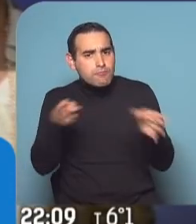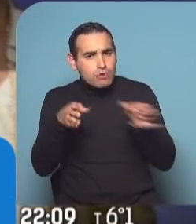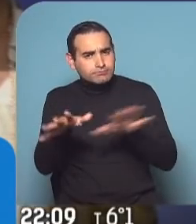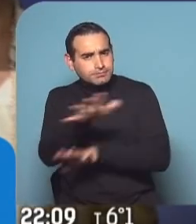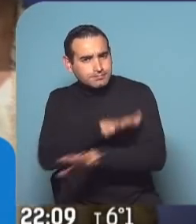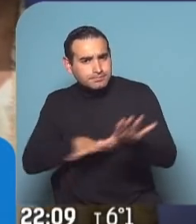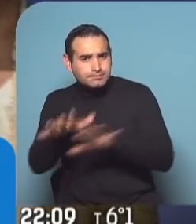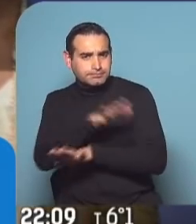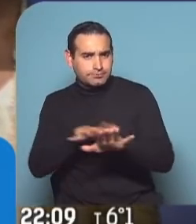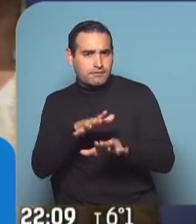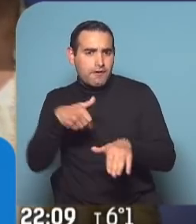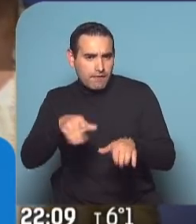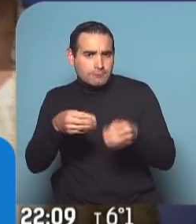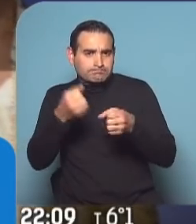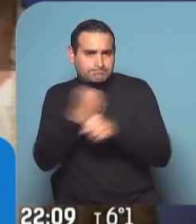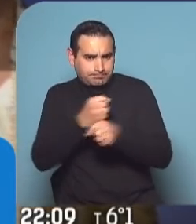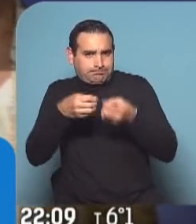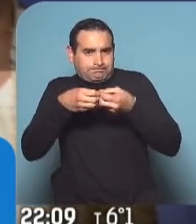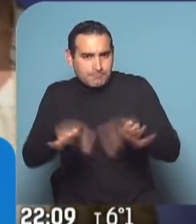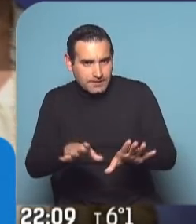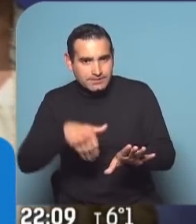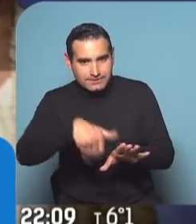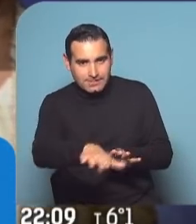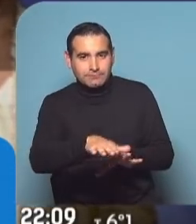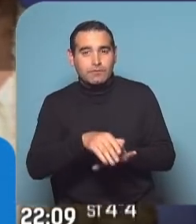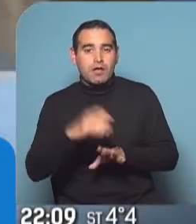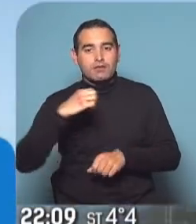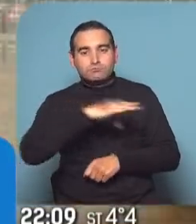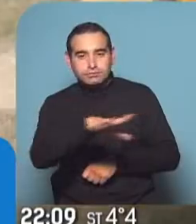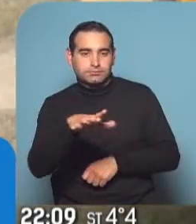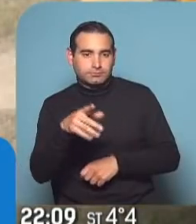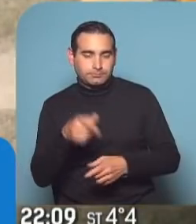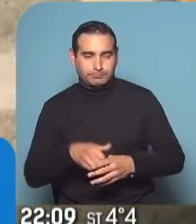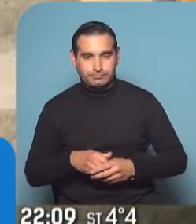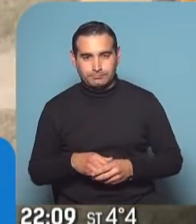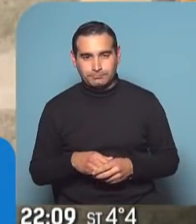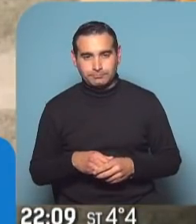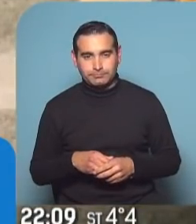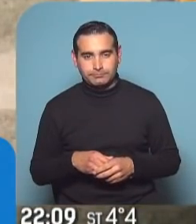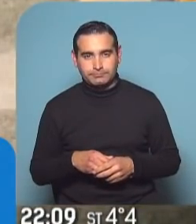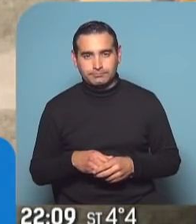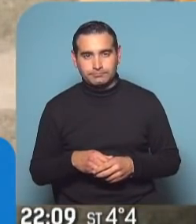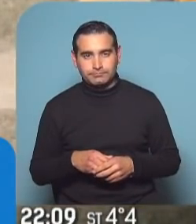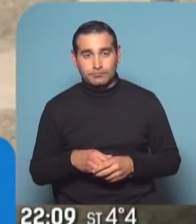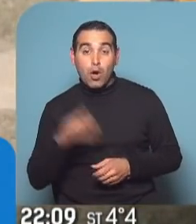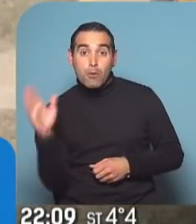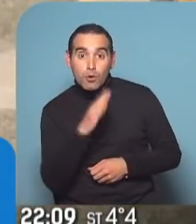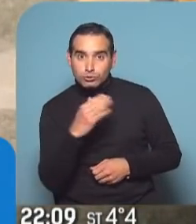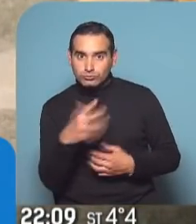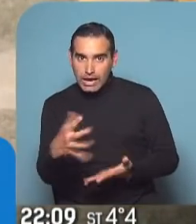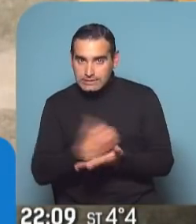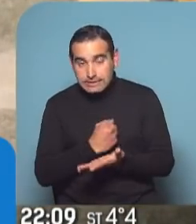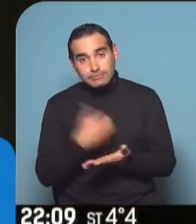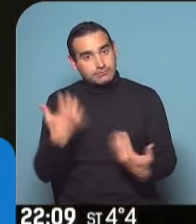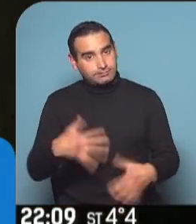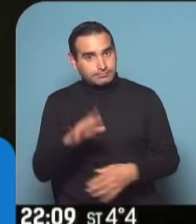implementation of the agreement, to help our farmers to adjust and address the challenges, and we will do so. Al tomar la producción realmente existente en cada